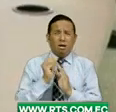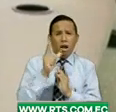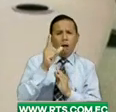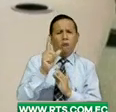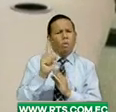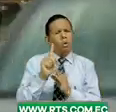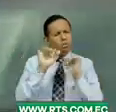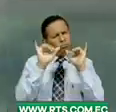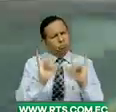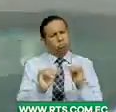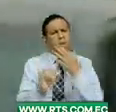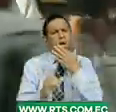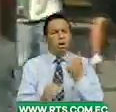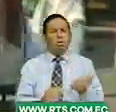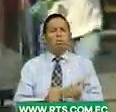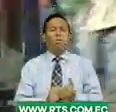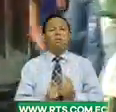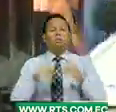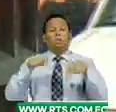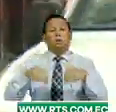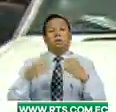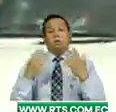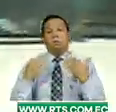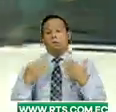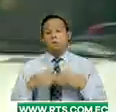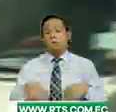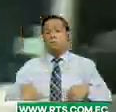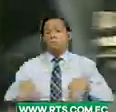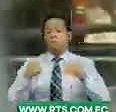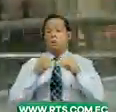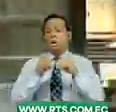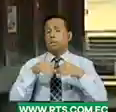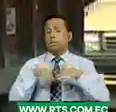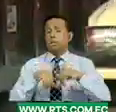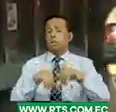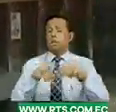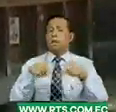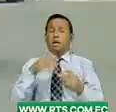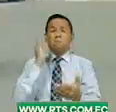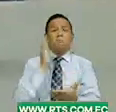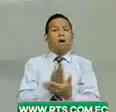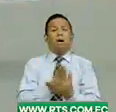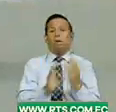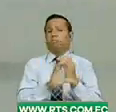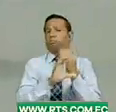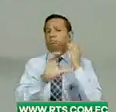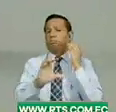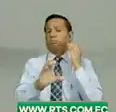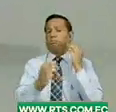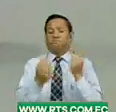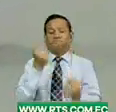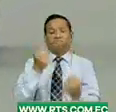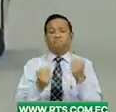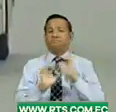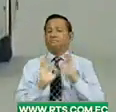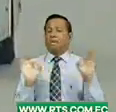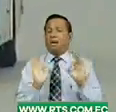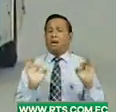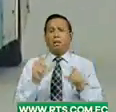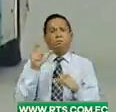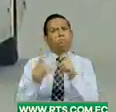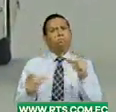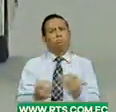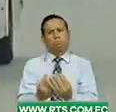que en Guayaquil se sumó otro día de paro parcial de actividades de la transportación urbana, con múltiples quejas de ciudadanos y